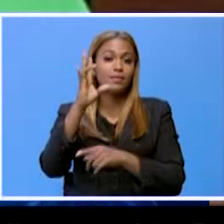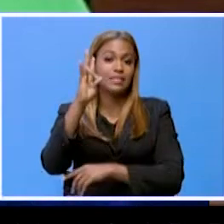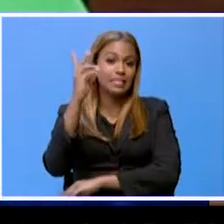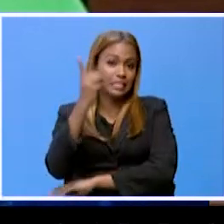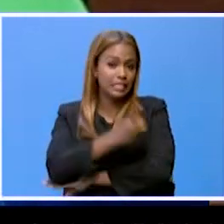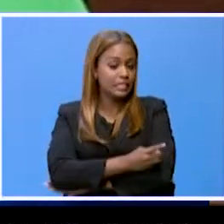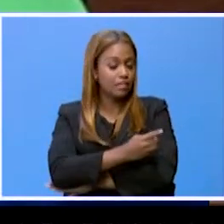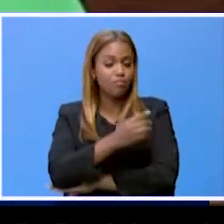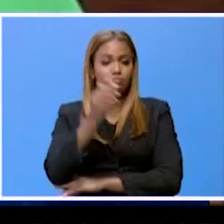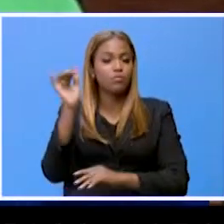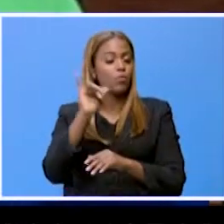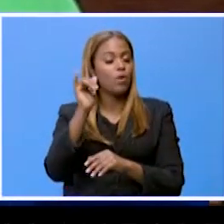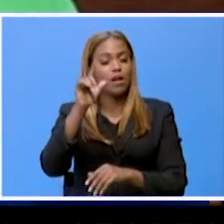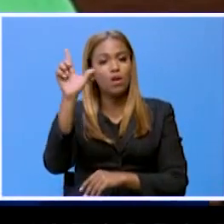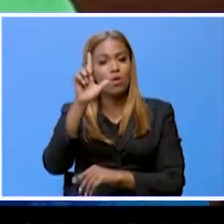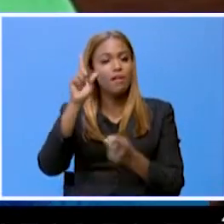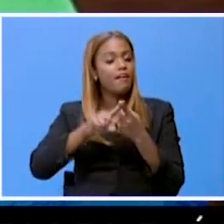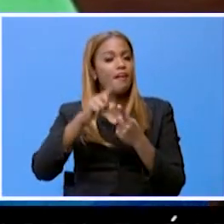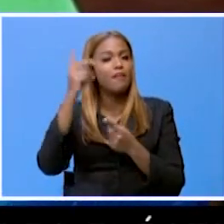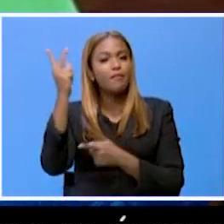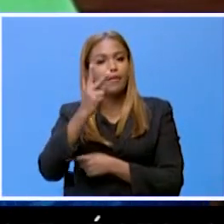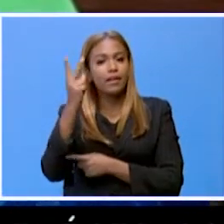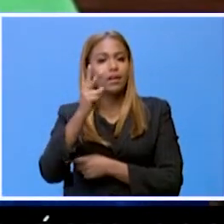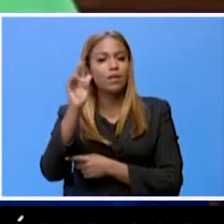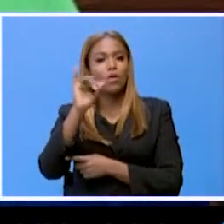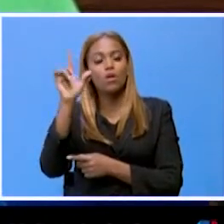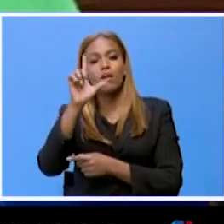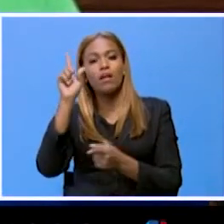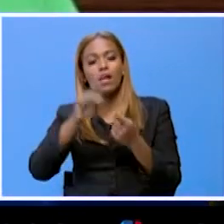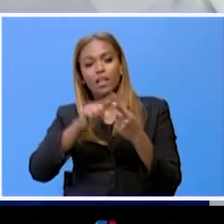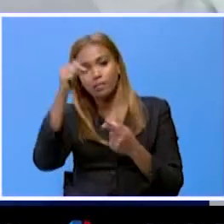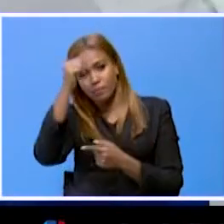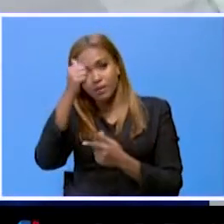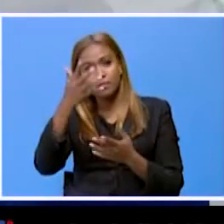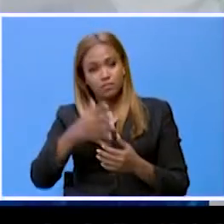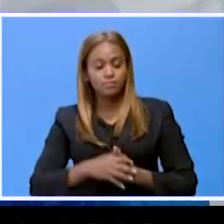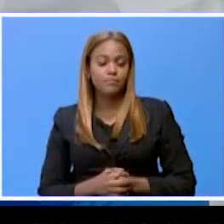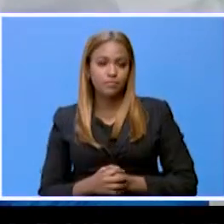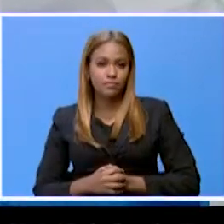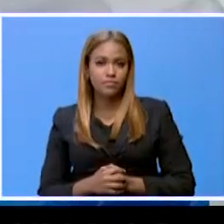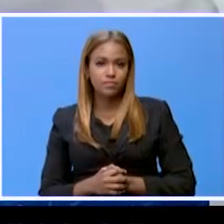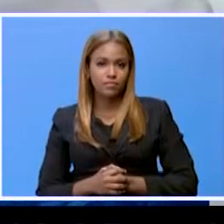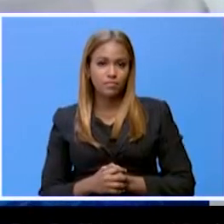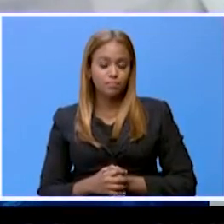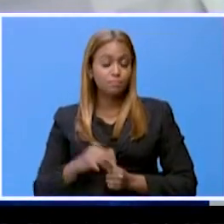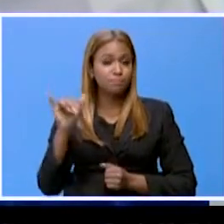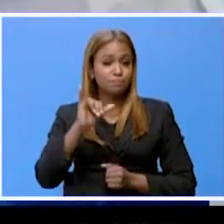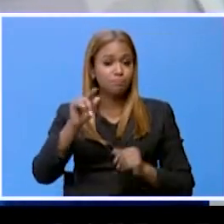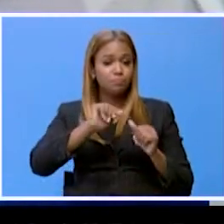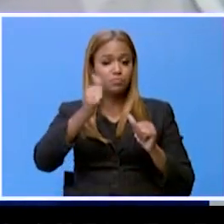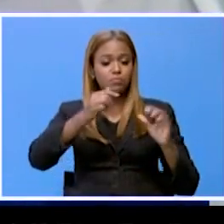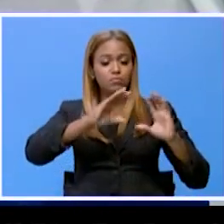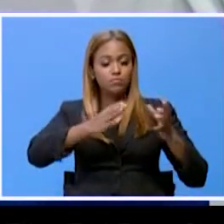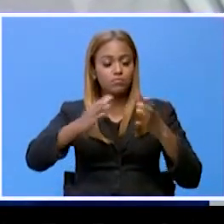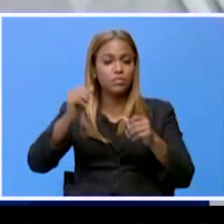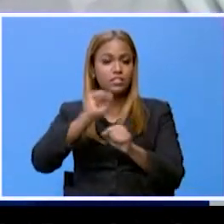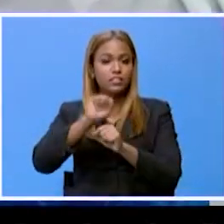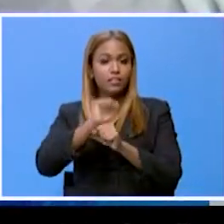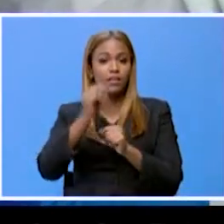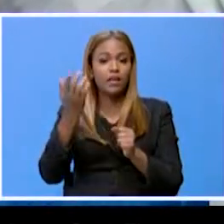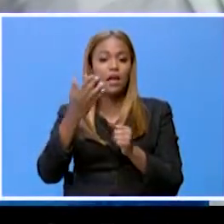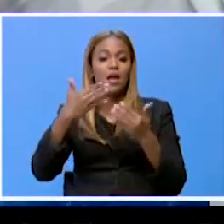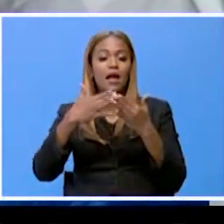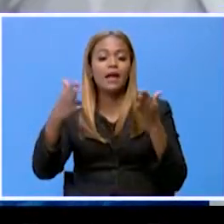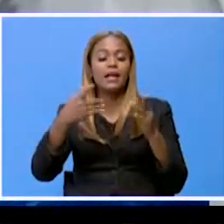lo manifestó el Ministerio de Salud Pública. Sin embargo, algunos centros que funcionan en la UAS y